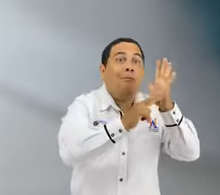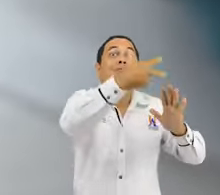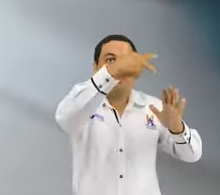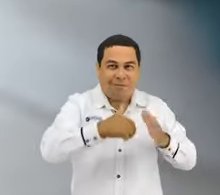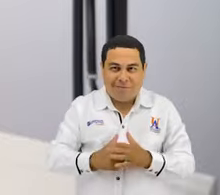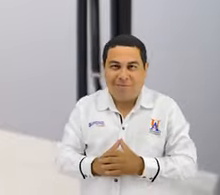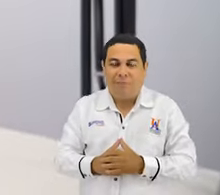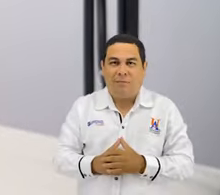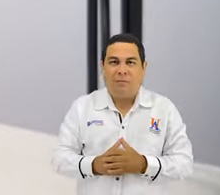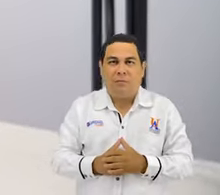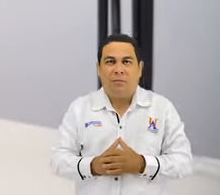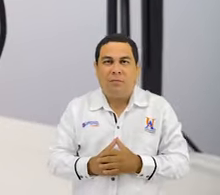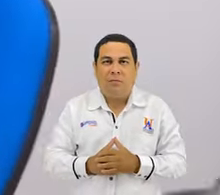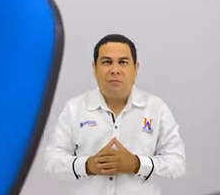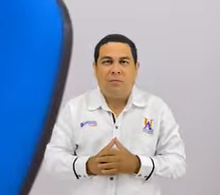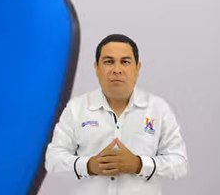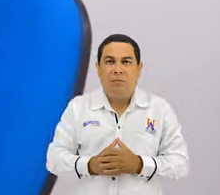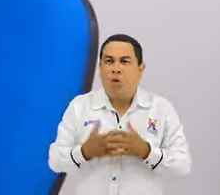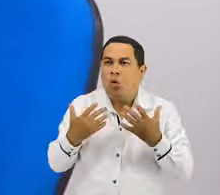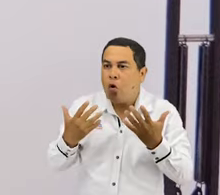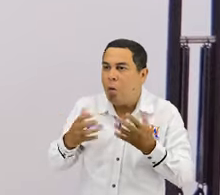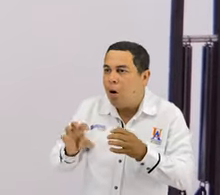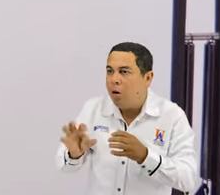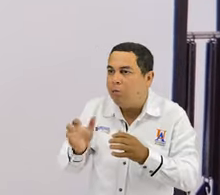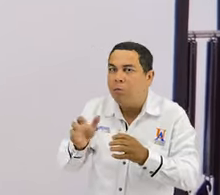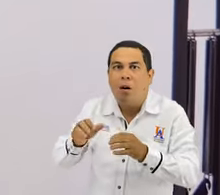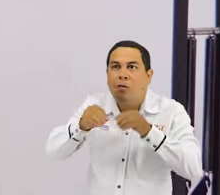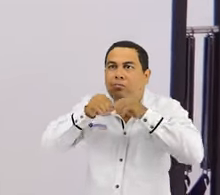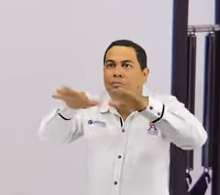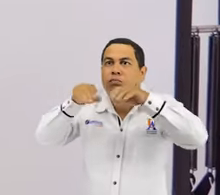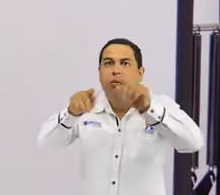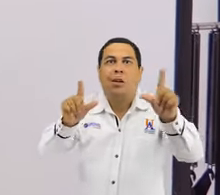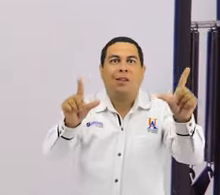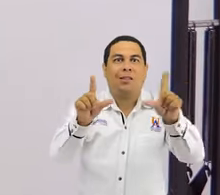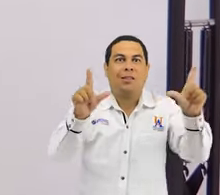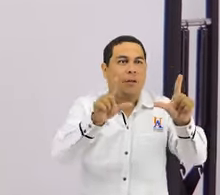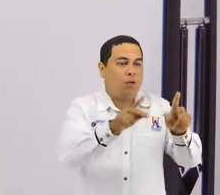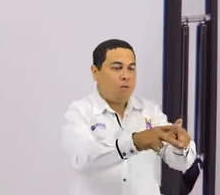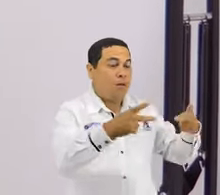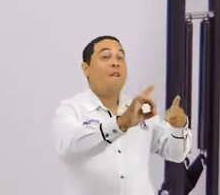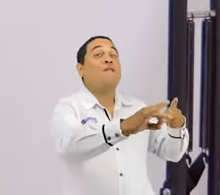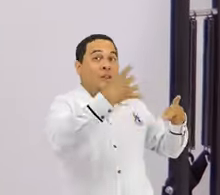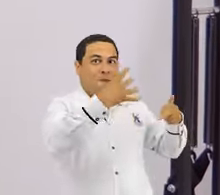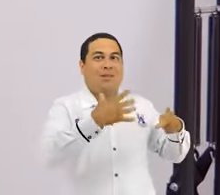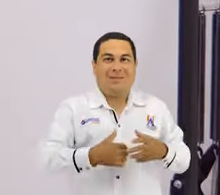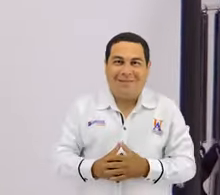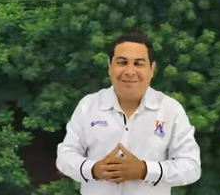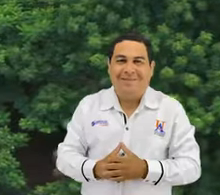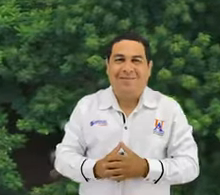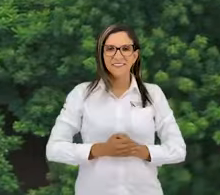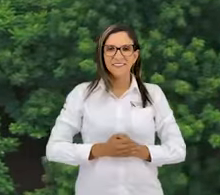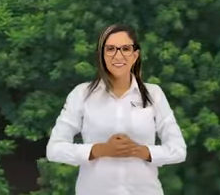Innovación Tecnológica. Diseñamos un sistema de medios que contempla una emisora digital, un programa de televisión y un periódico